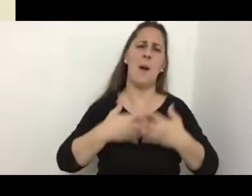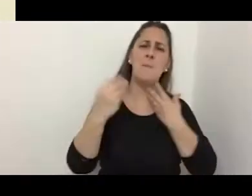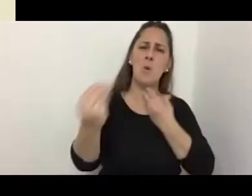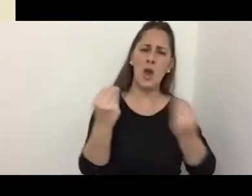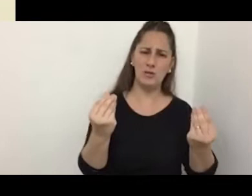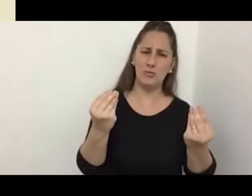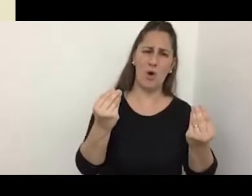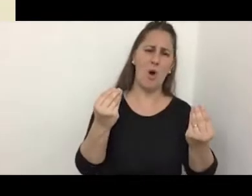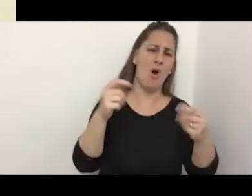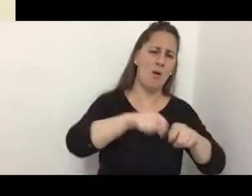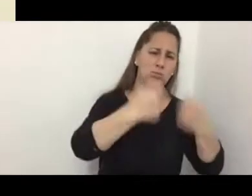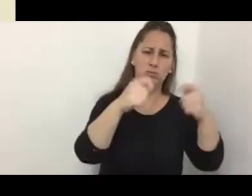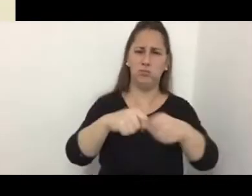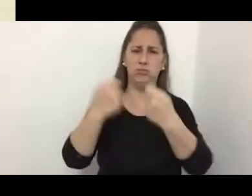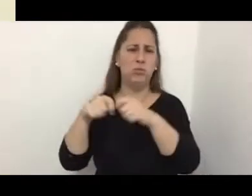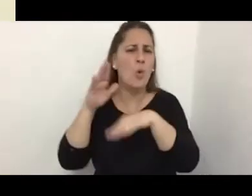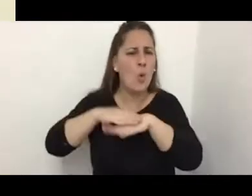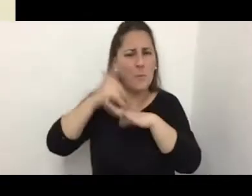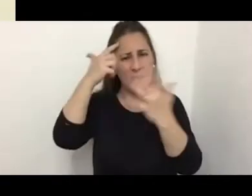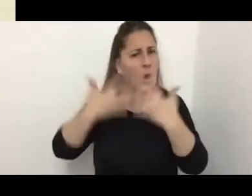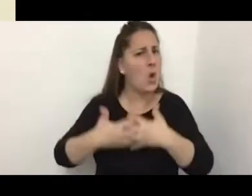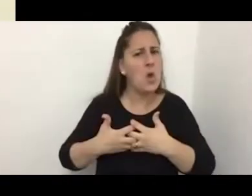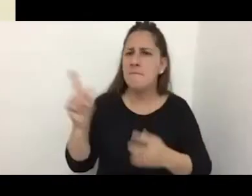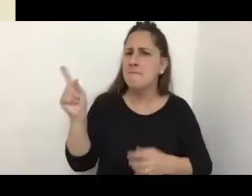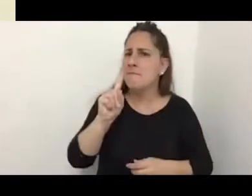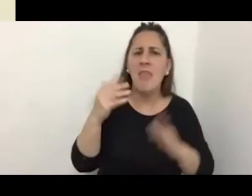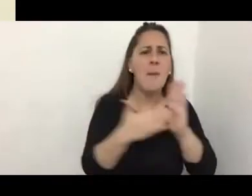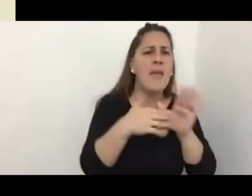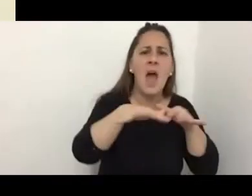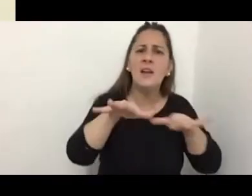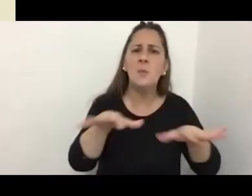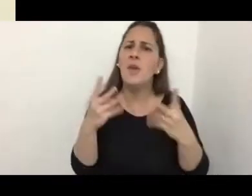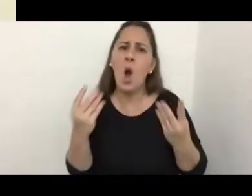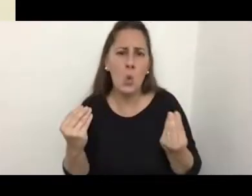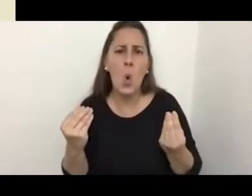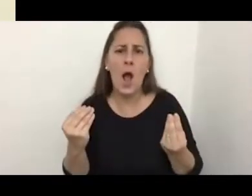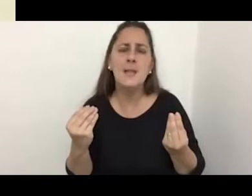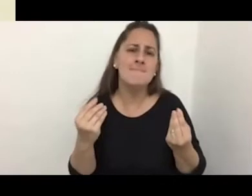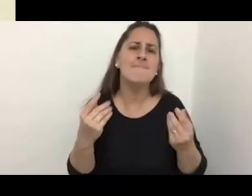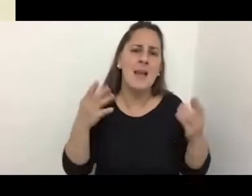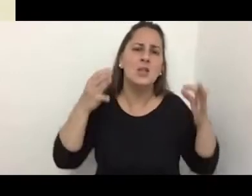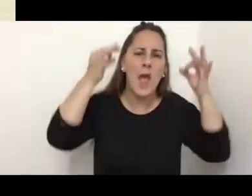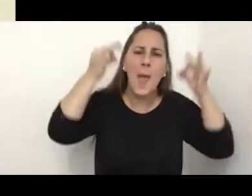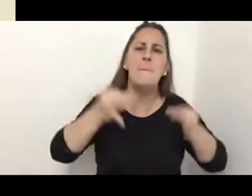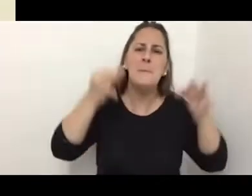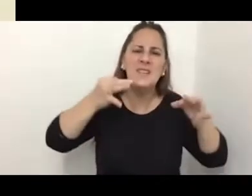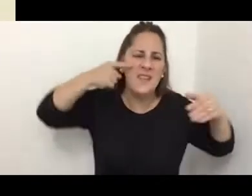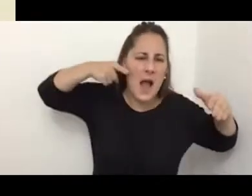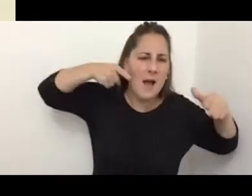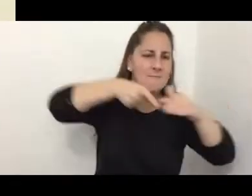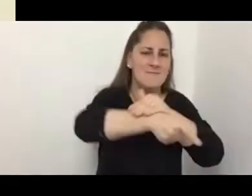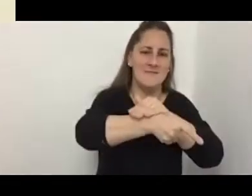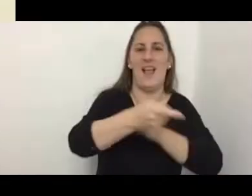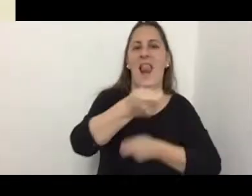puestos, esto no es lo mismo en todas las actividades. Bueno, ahí está la especificidad de la negociación colectiva.